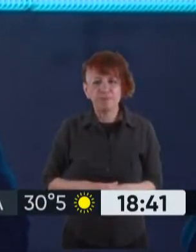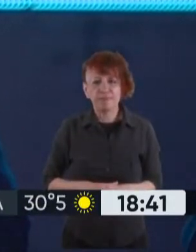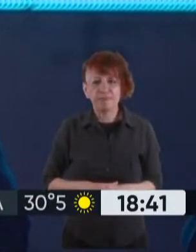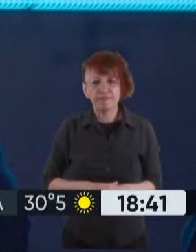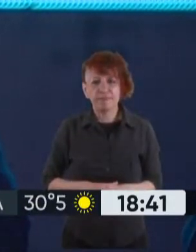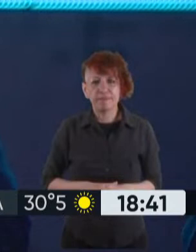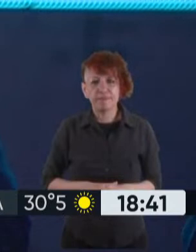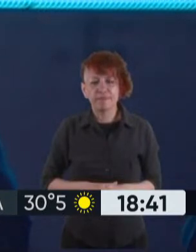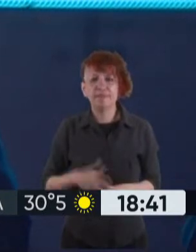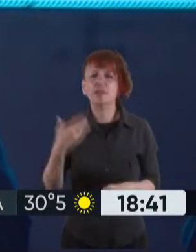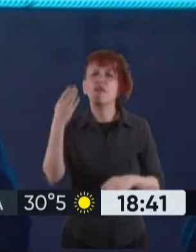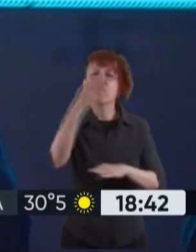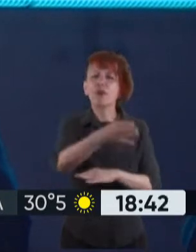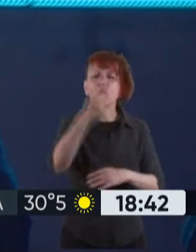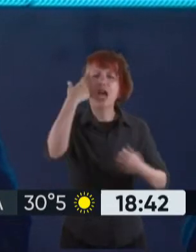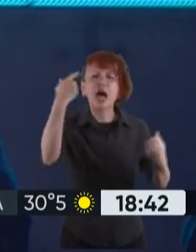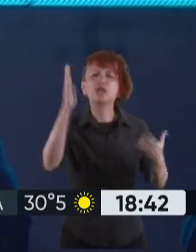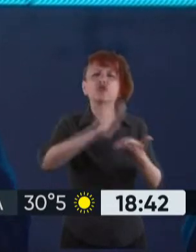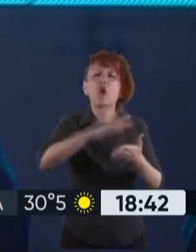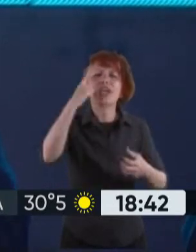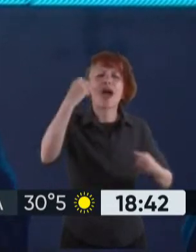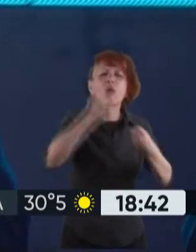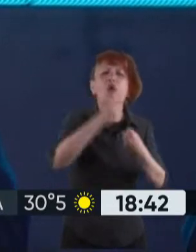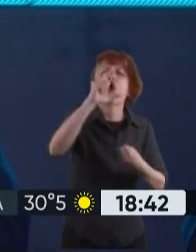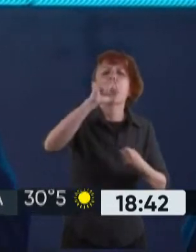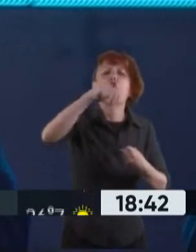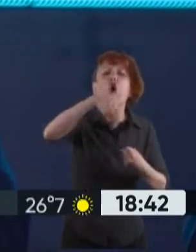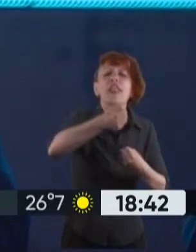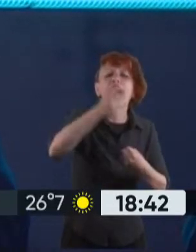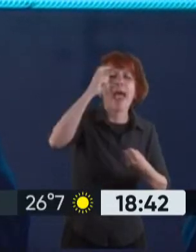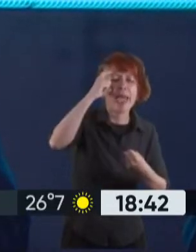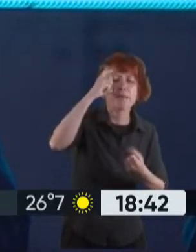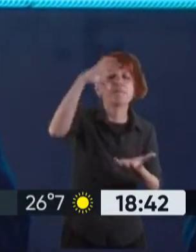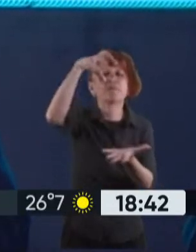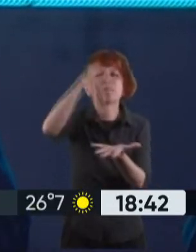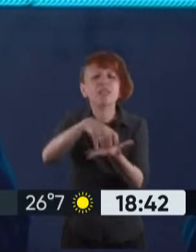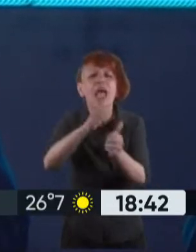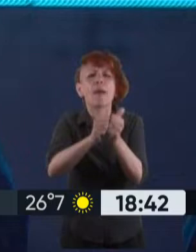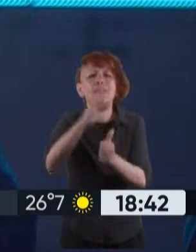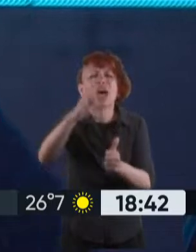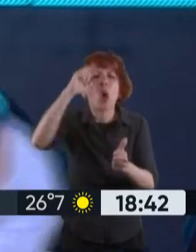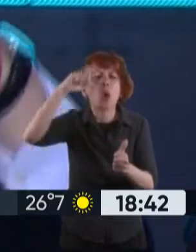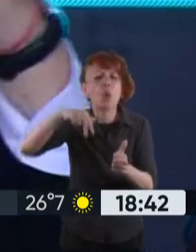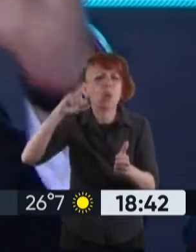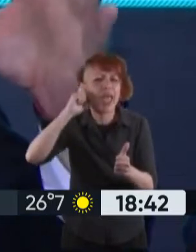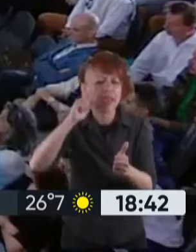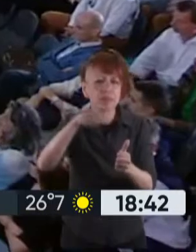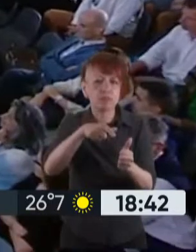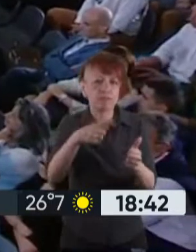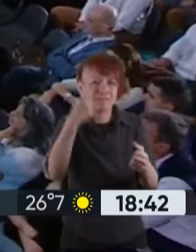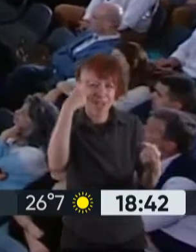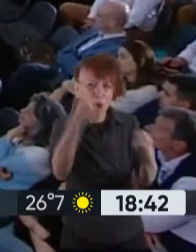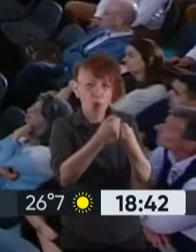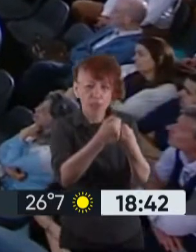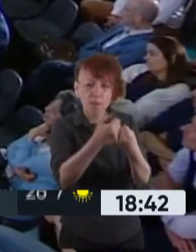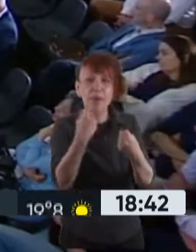Participamos del acuerdo de la CONAE con la empresa Beng, ya no para producir nuestros